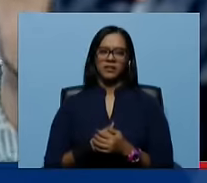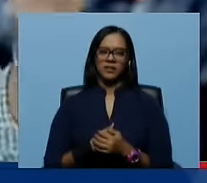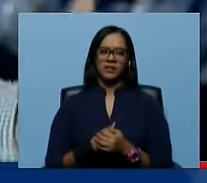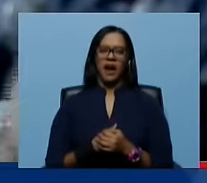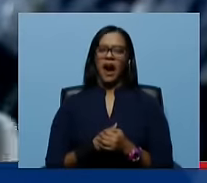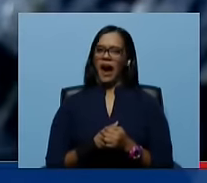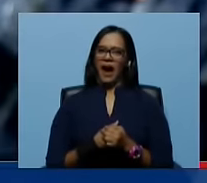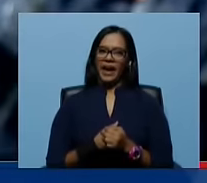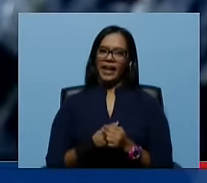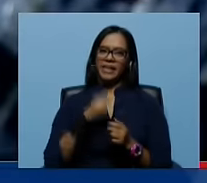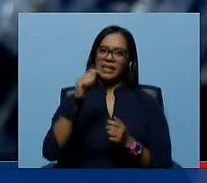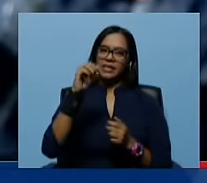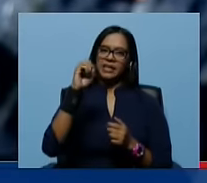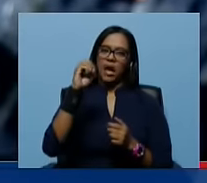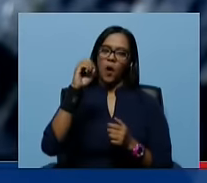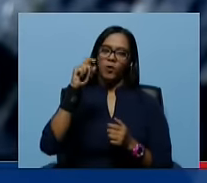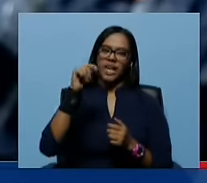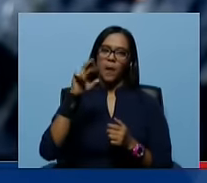el taoísmo